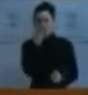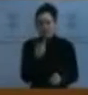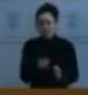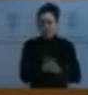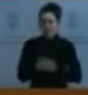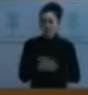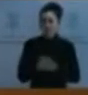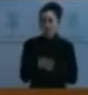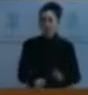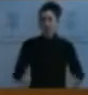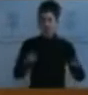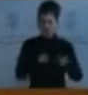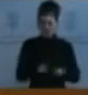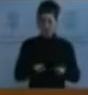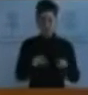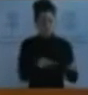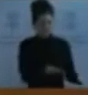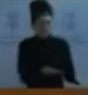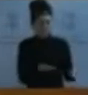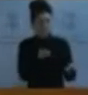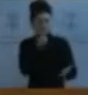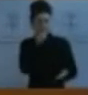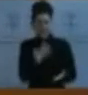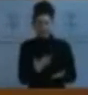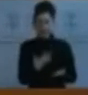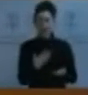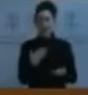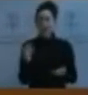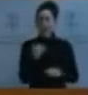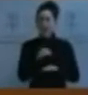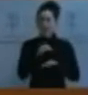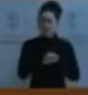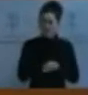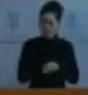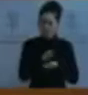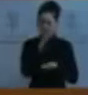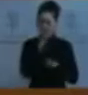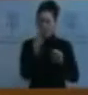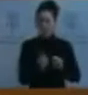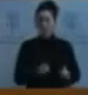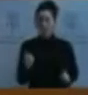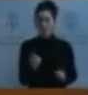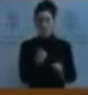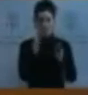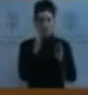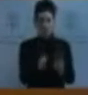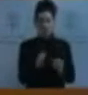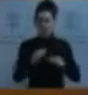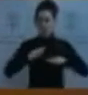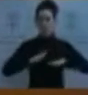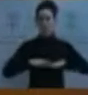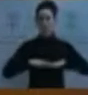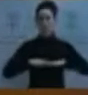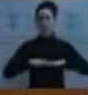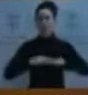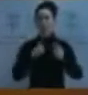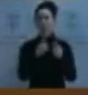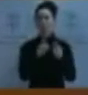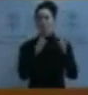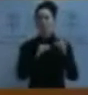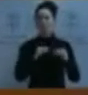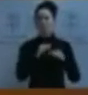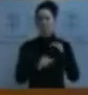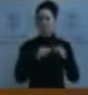así sea, donde se establecieron esos altos mínimos exentos sin errores de saltos en lo que estuvimos los